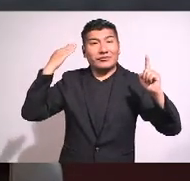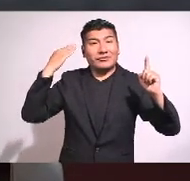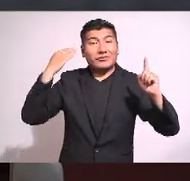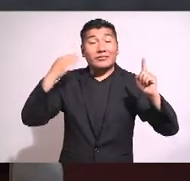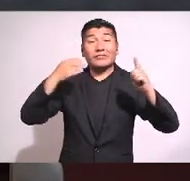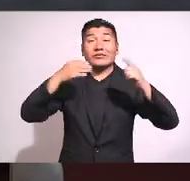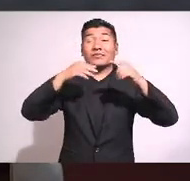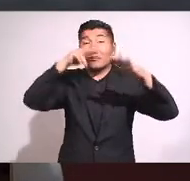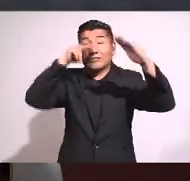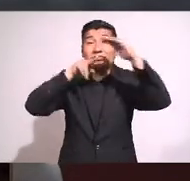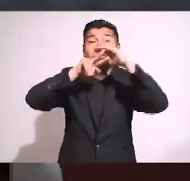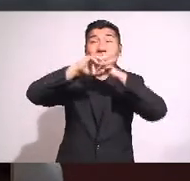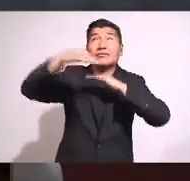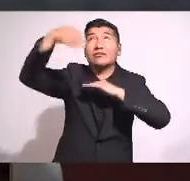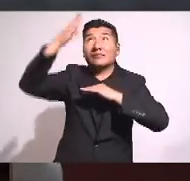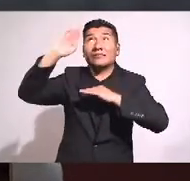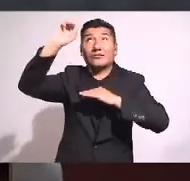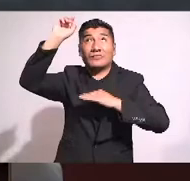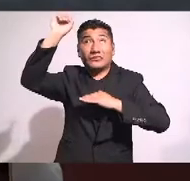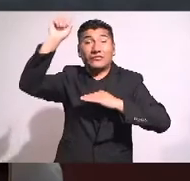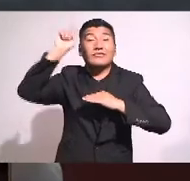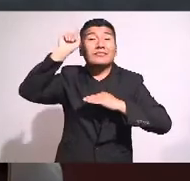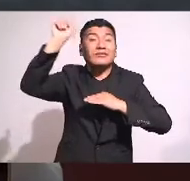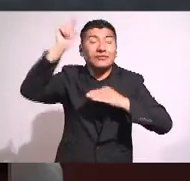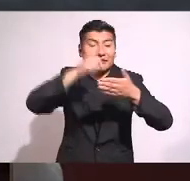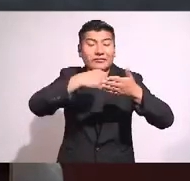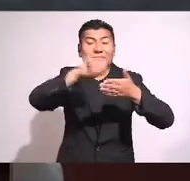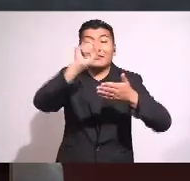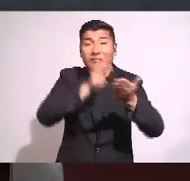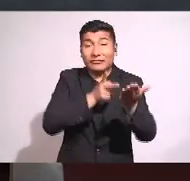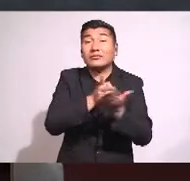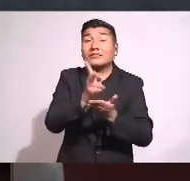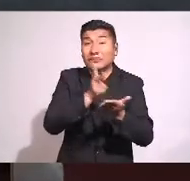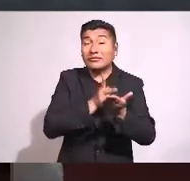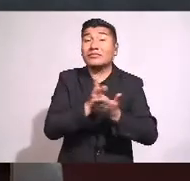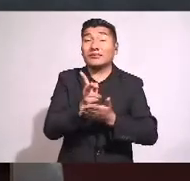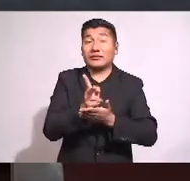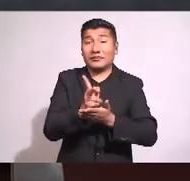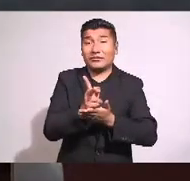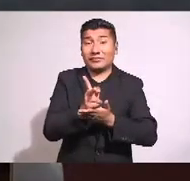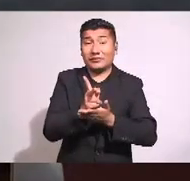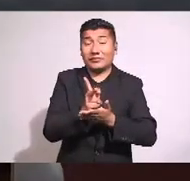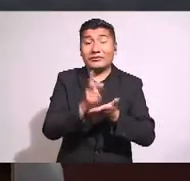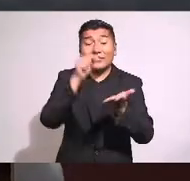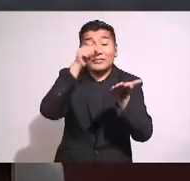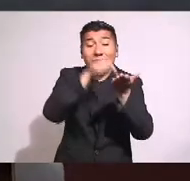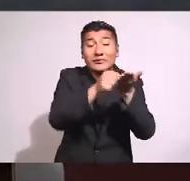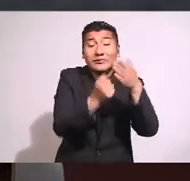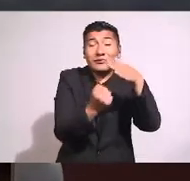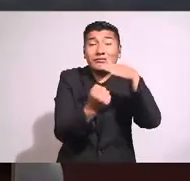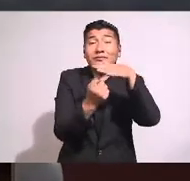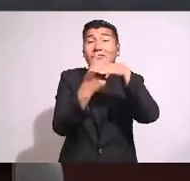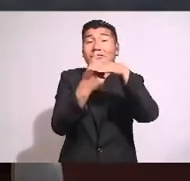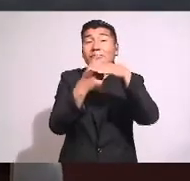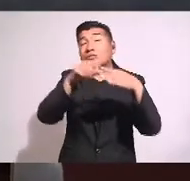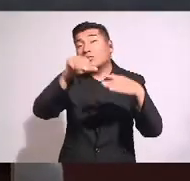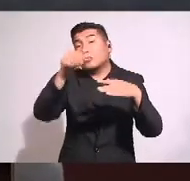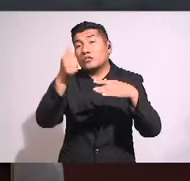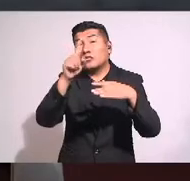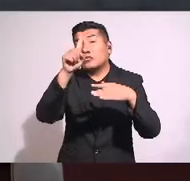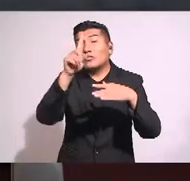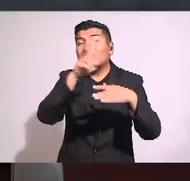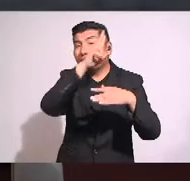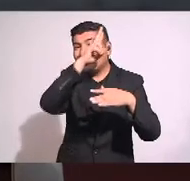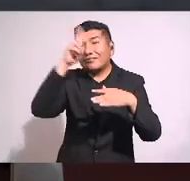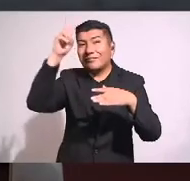las profecías de Dios, Dios las cumple. Y ahí aparece también una